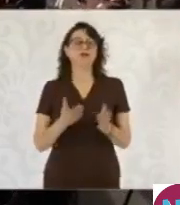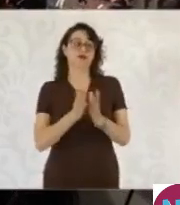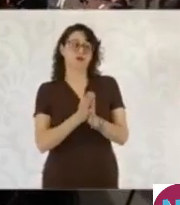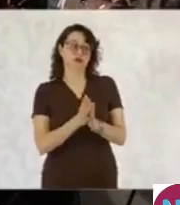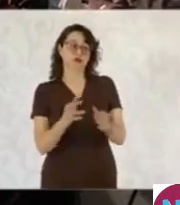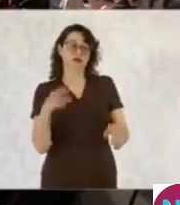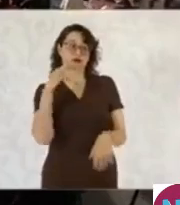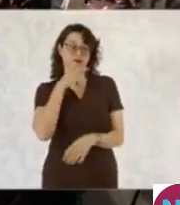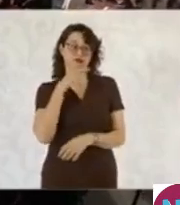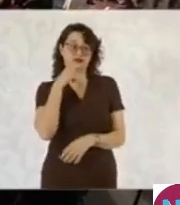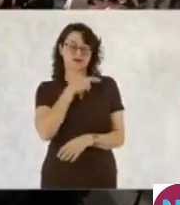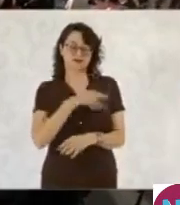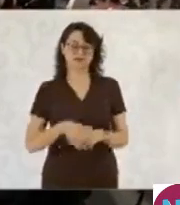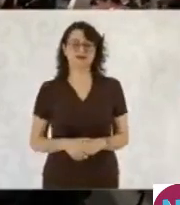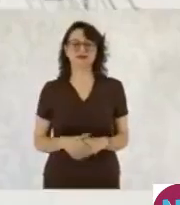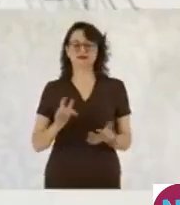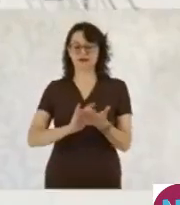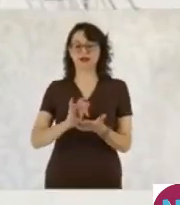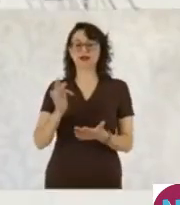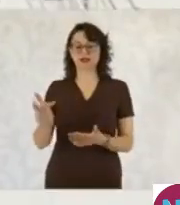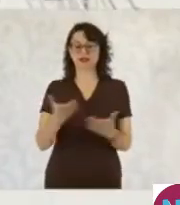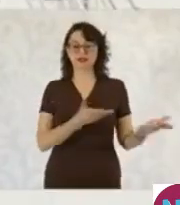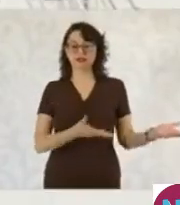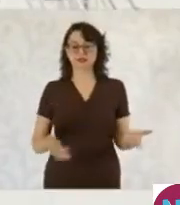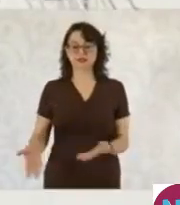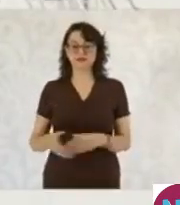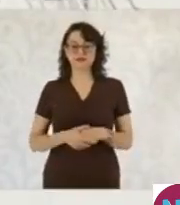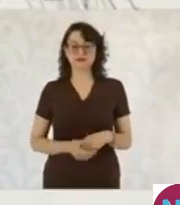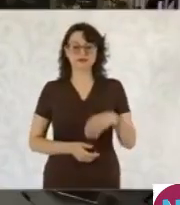que… Gracias. Adelante, David.